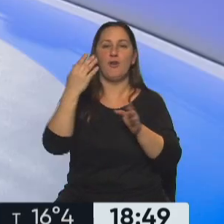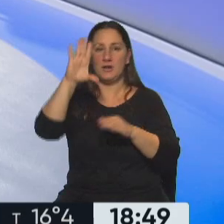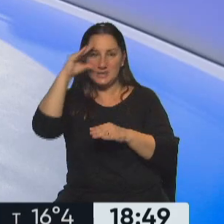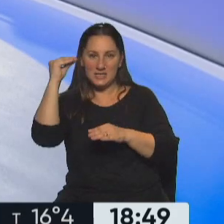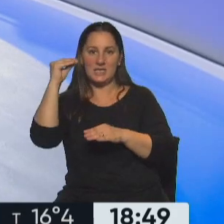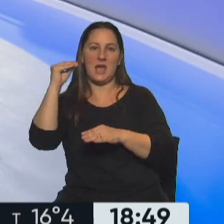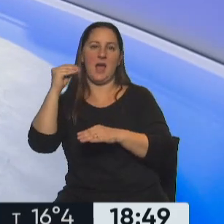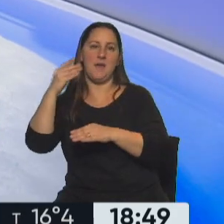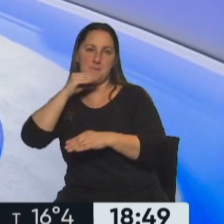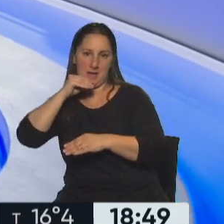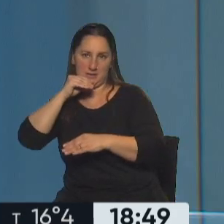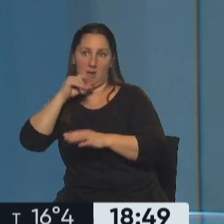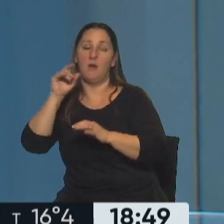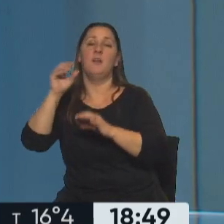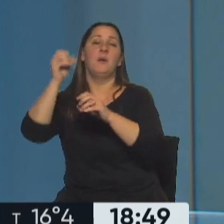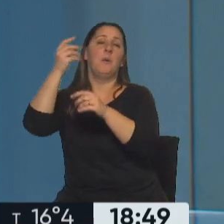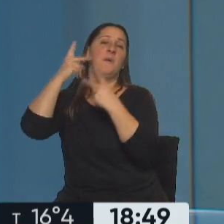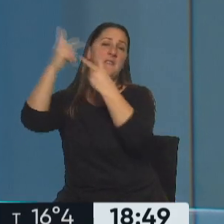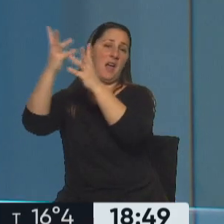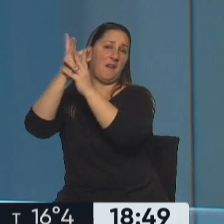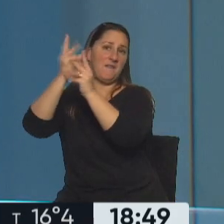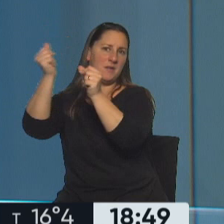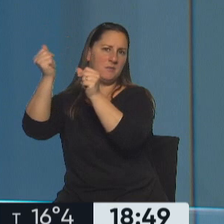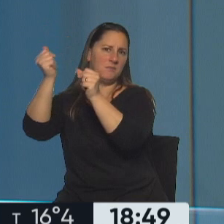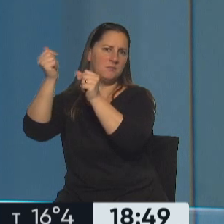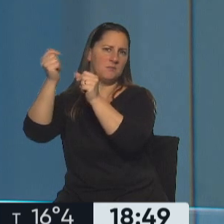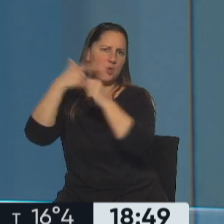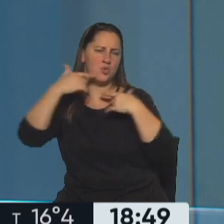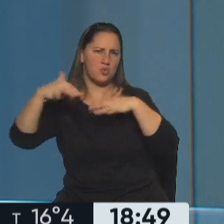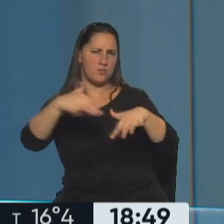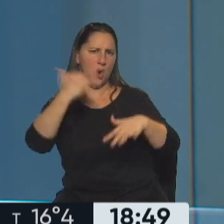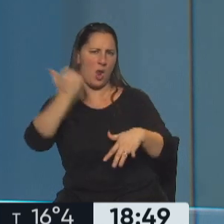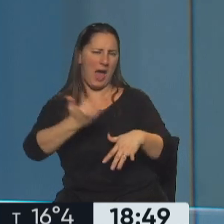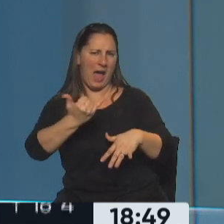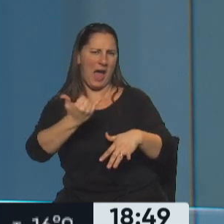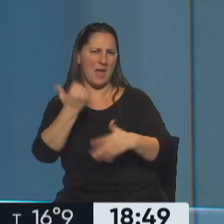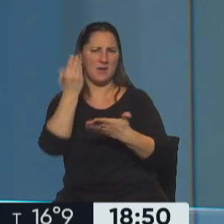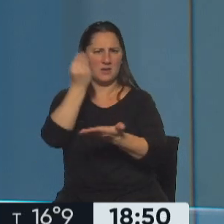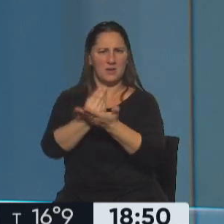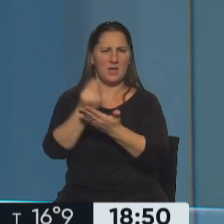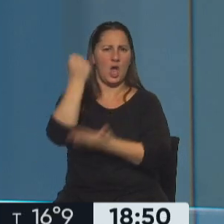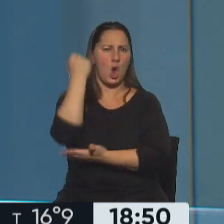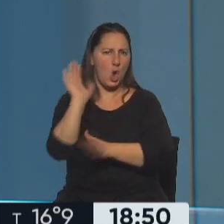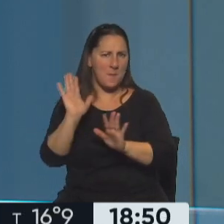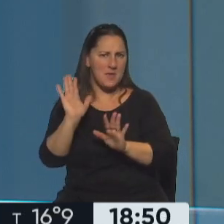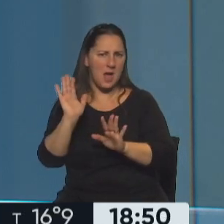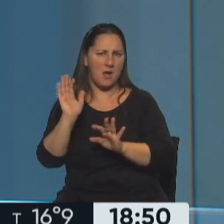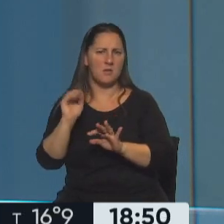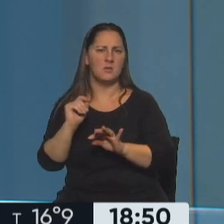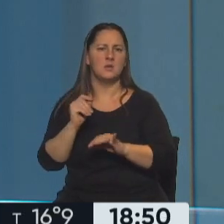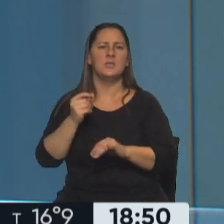ahora? Vuelve en su viaje atravesada por el rumor de Massa como ministro de Economía. Y no solamente Massa no asume como ministro de Economía, sino